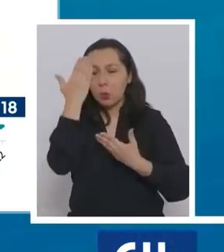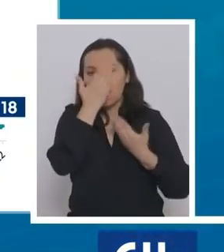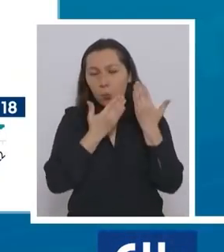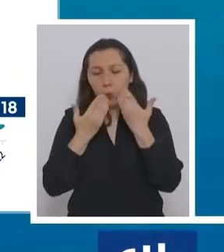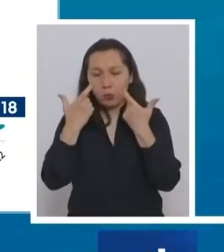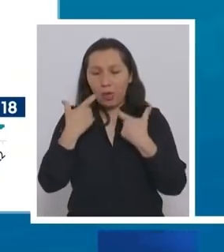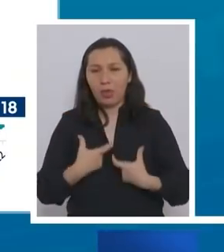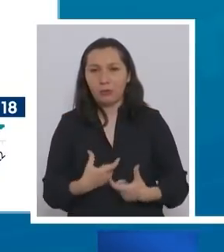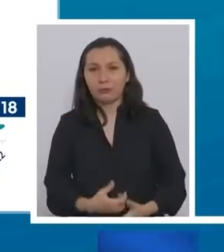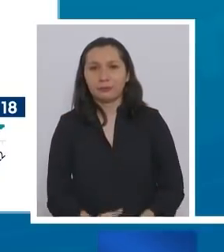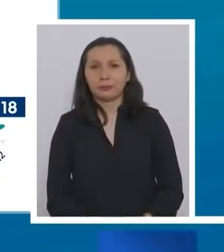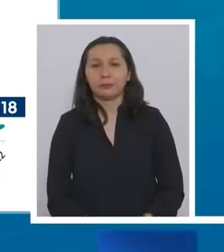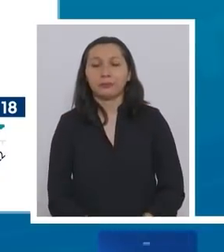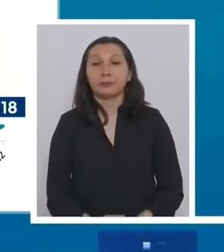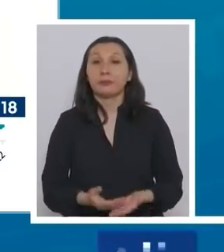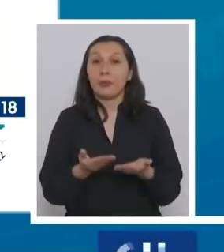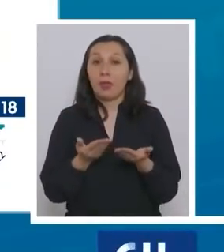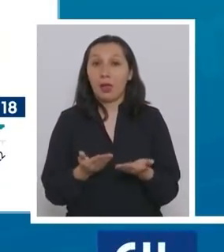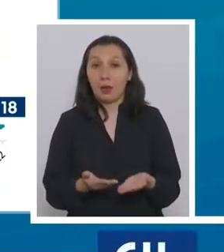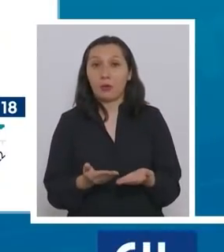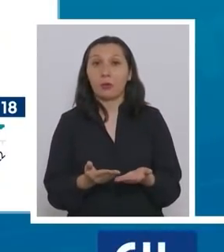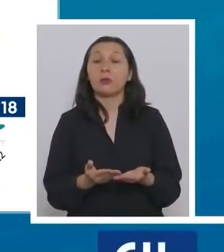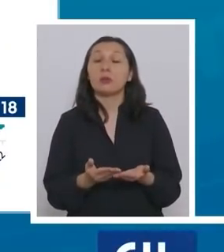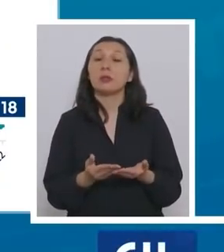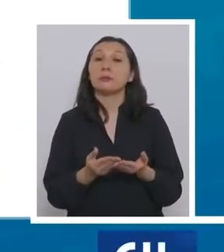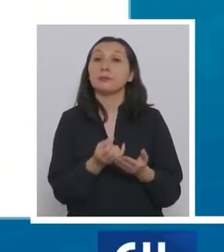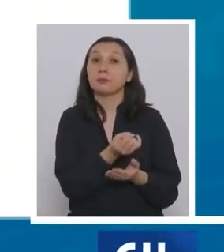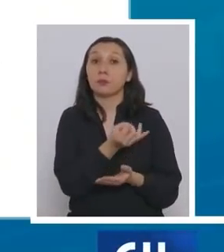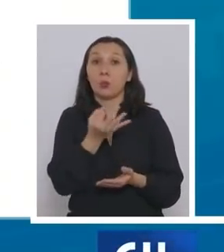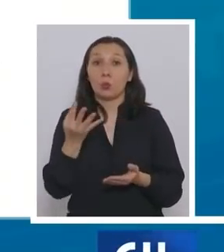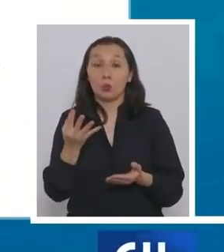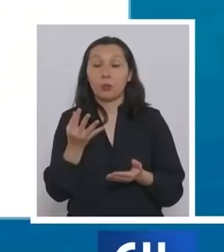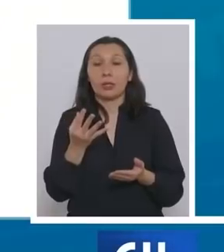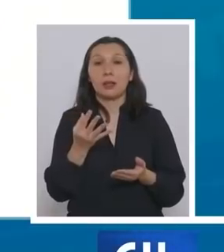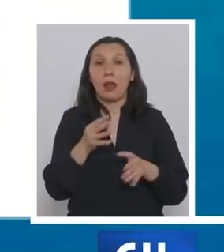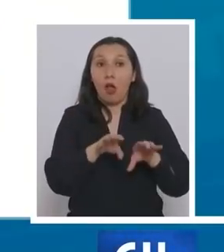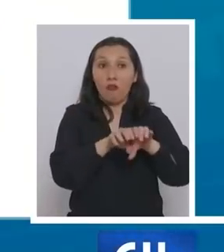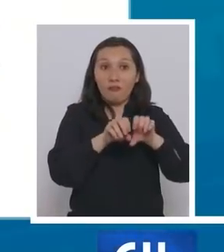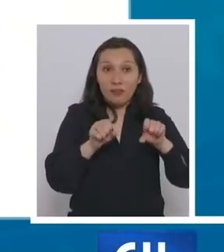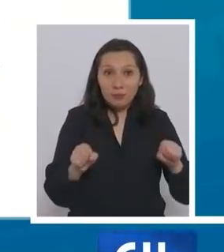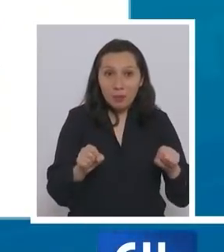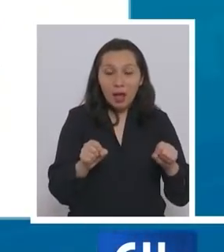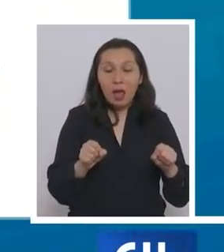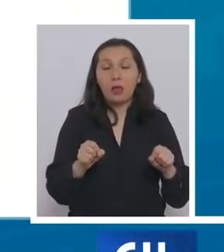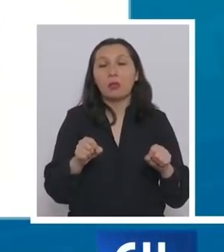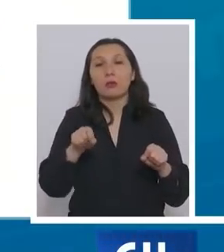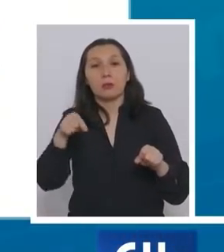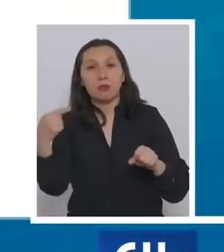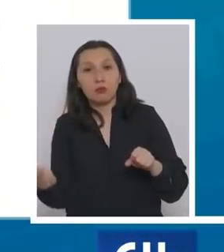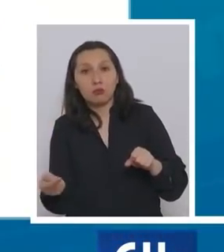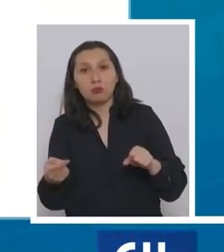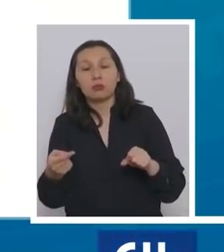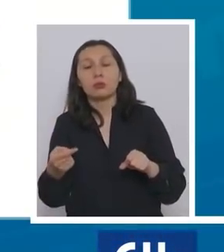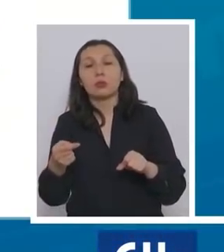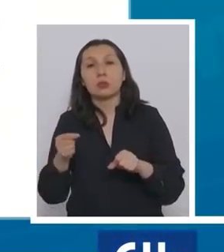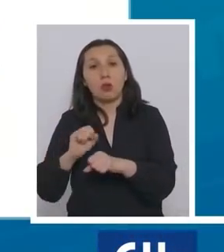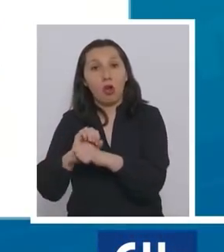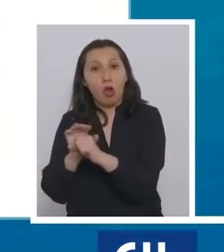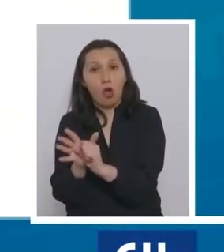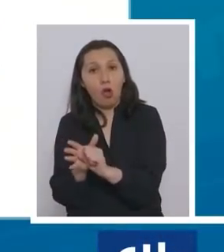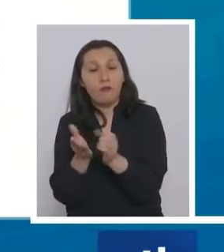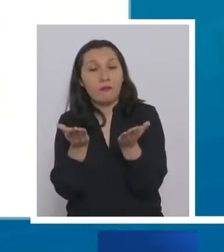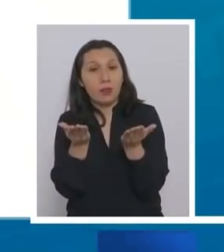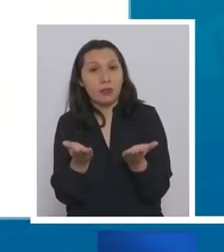autocuidado. Ahora bien, si juntamos el número tanto de los casos confirmados como el número de pacientes